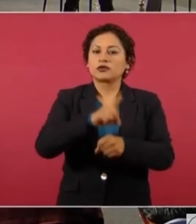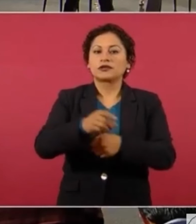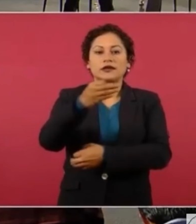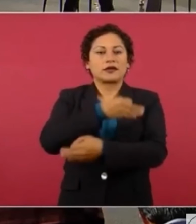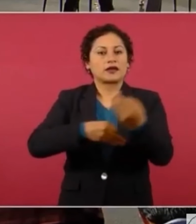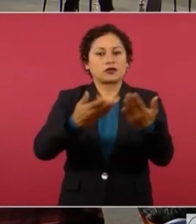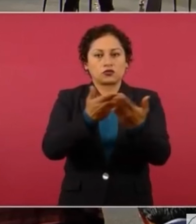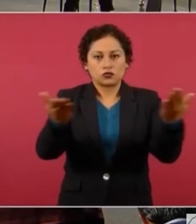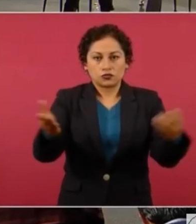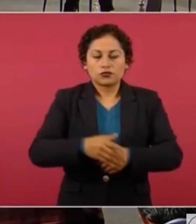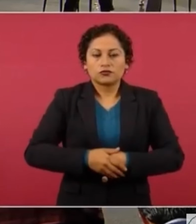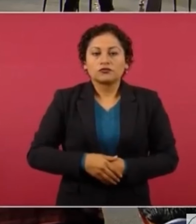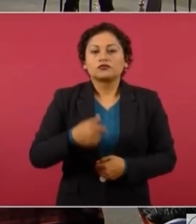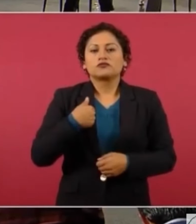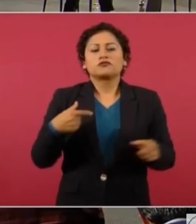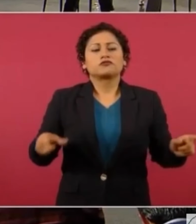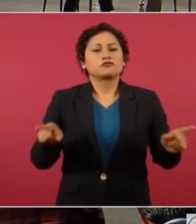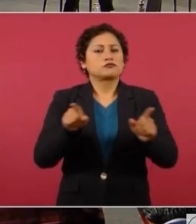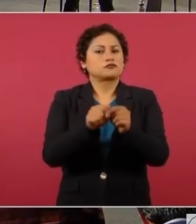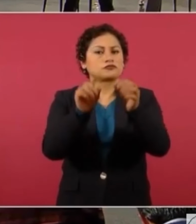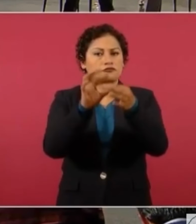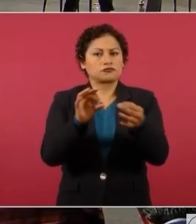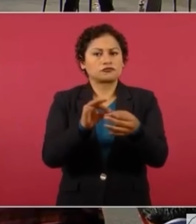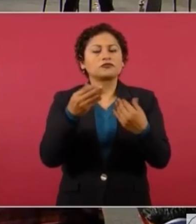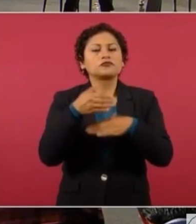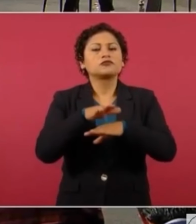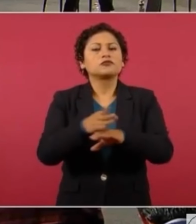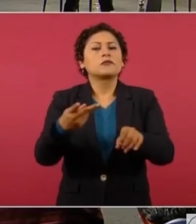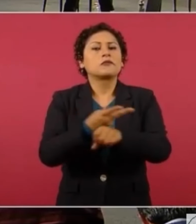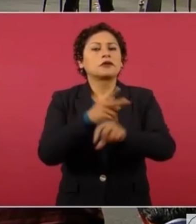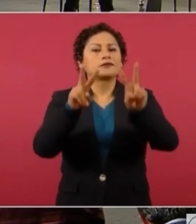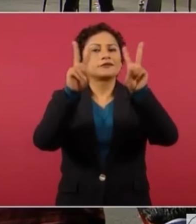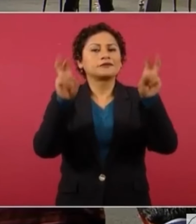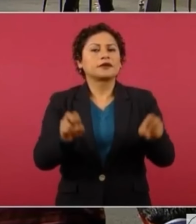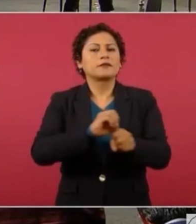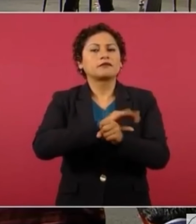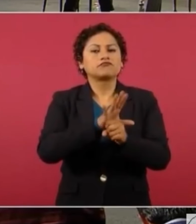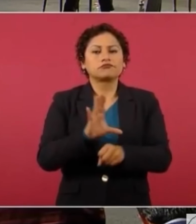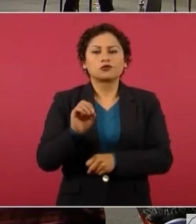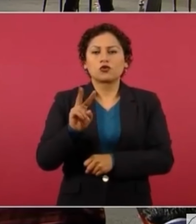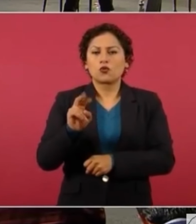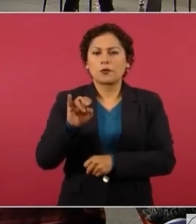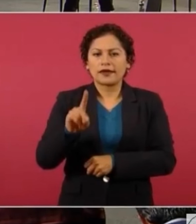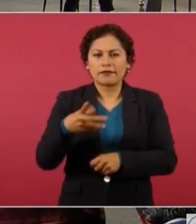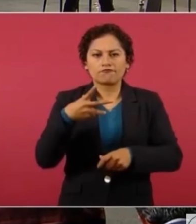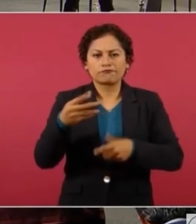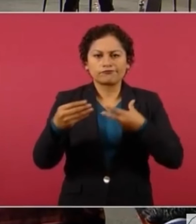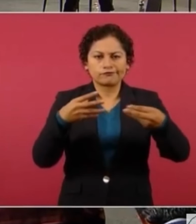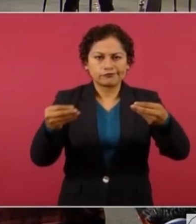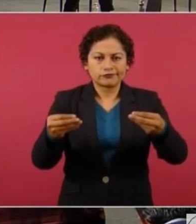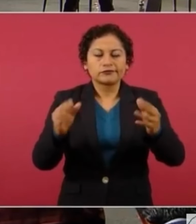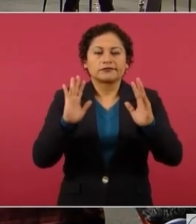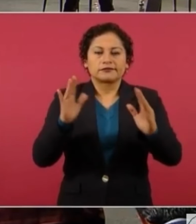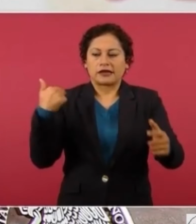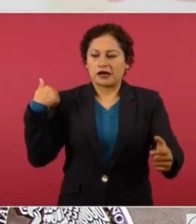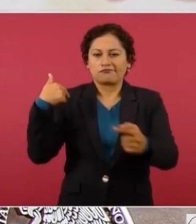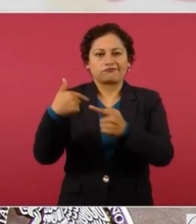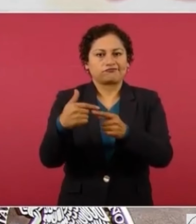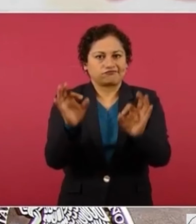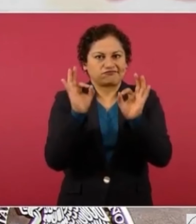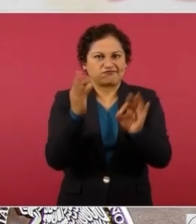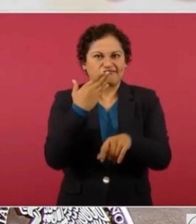ustedes. Comentaré brevemente sobre la situación de la pandemia COVID. Como ya se ha dicho, vamos muy bien. Tenemos